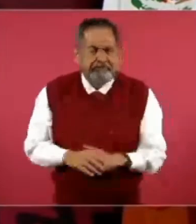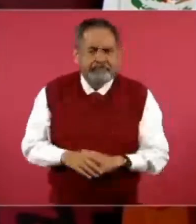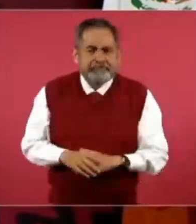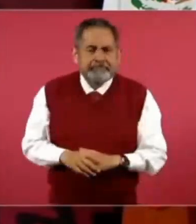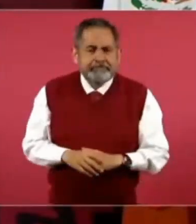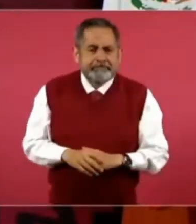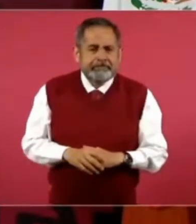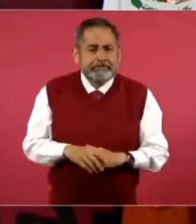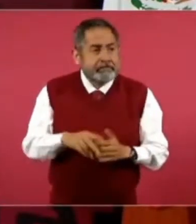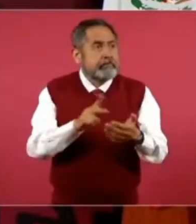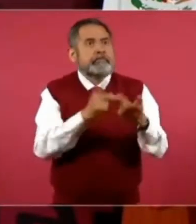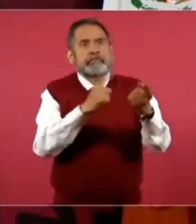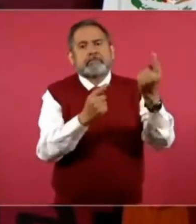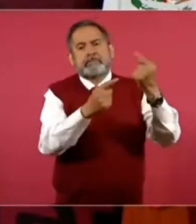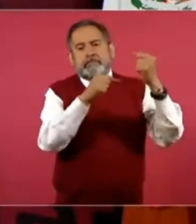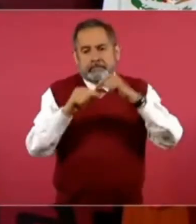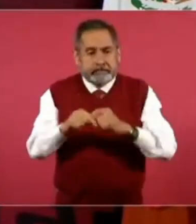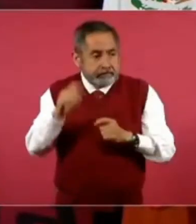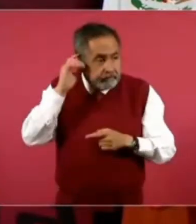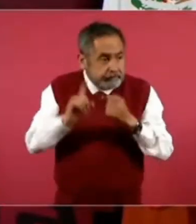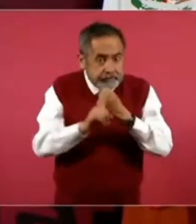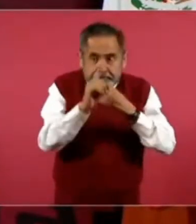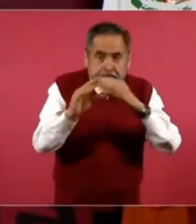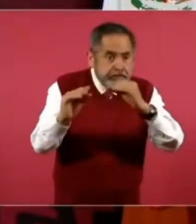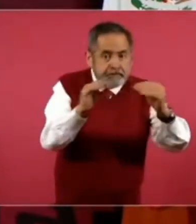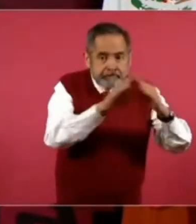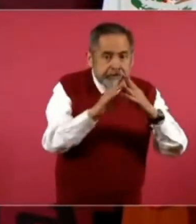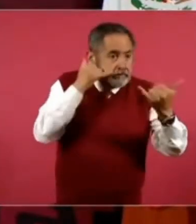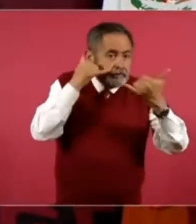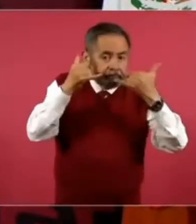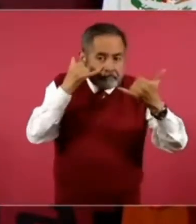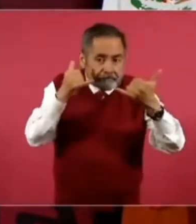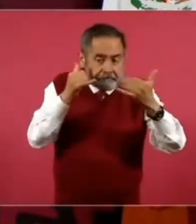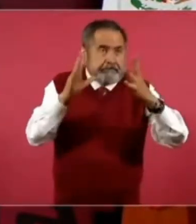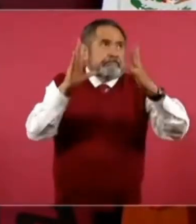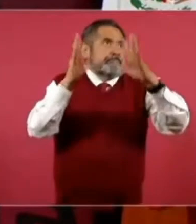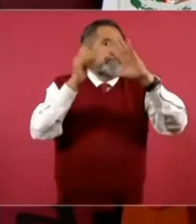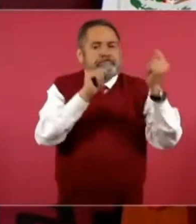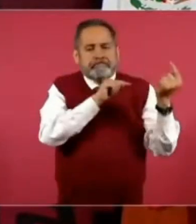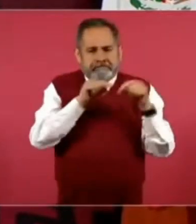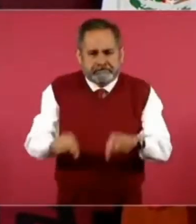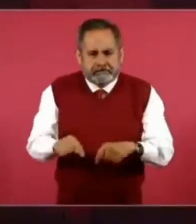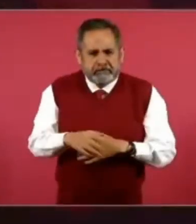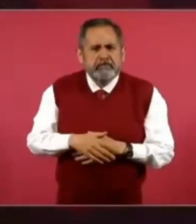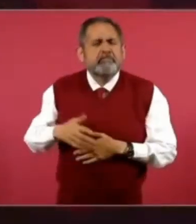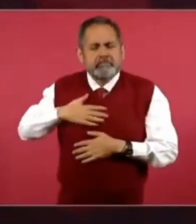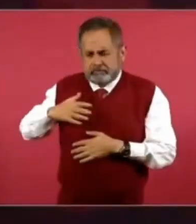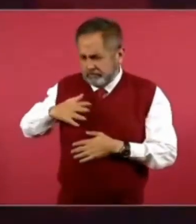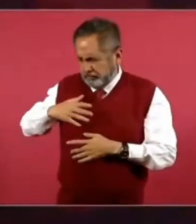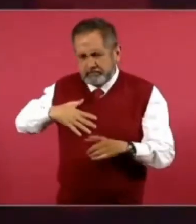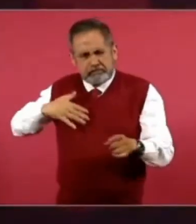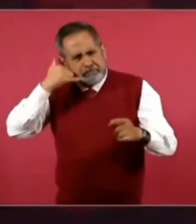y tuvo que regresarse cuando empezaron a llamarle. Nosotros mismos le llamamos